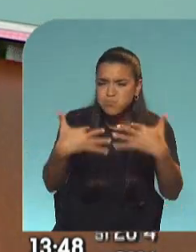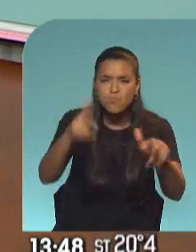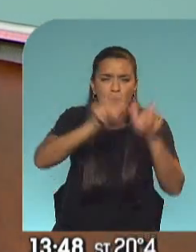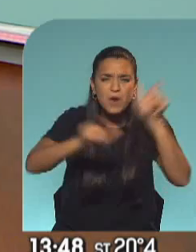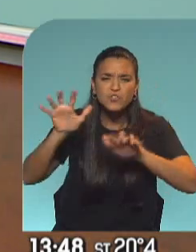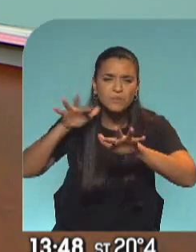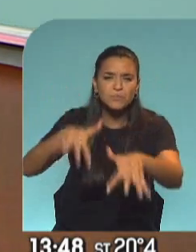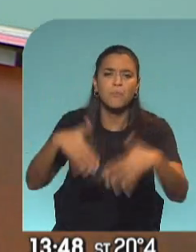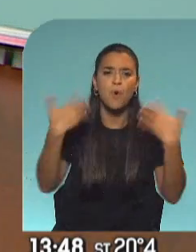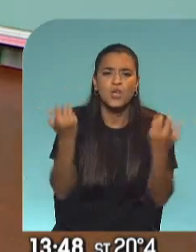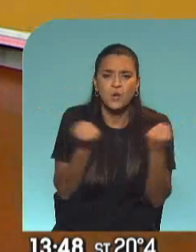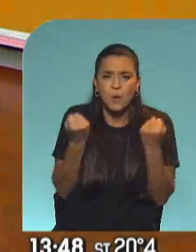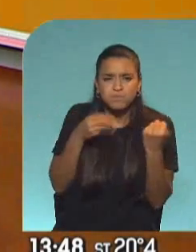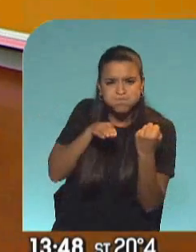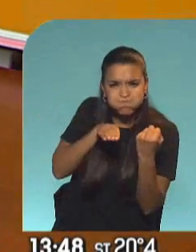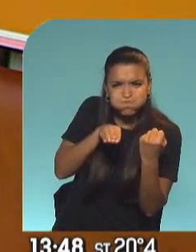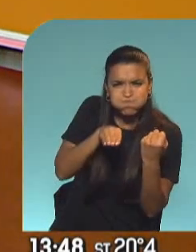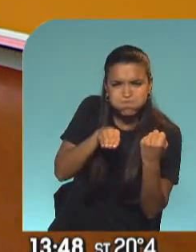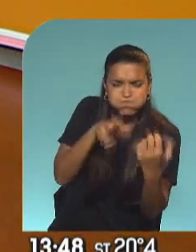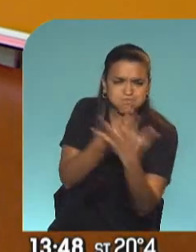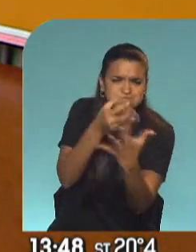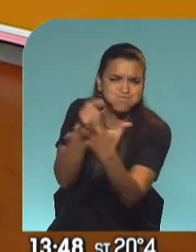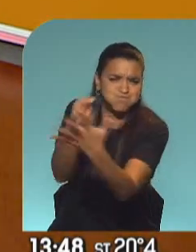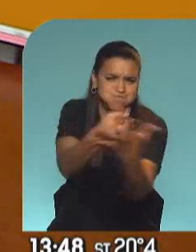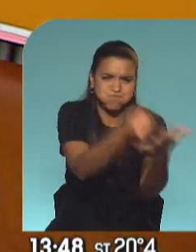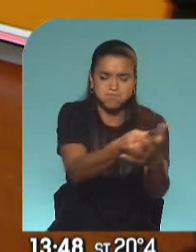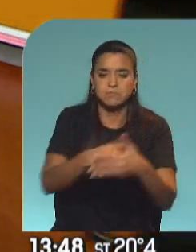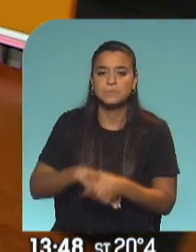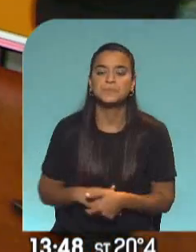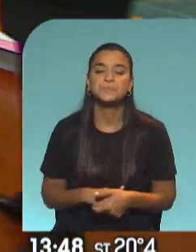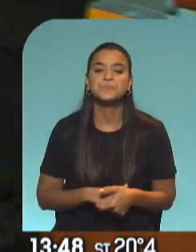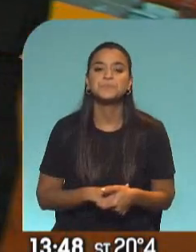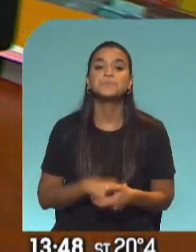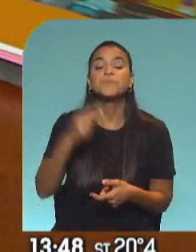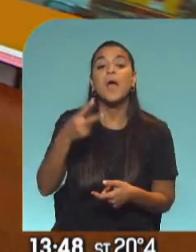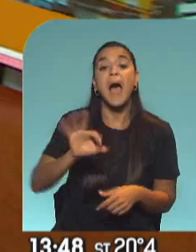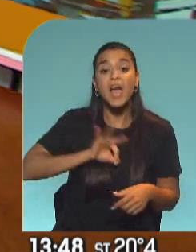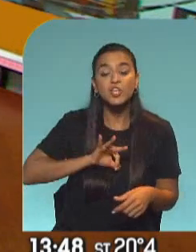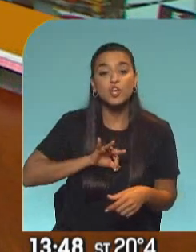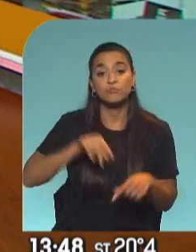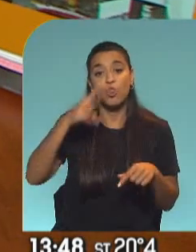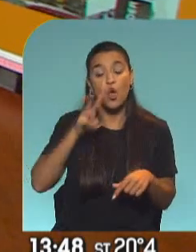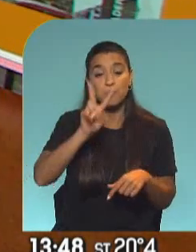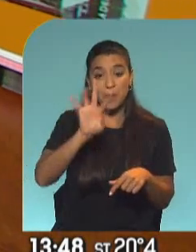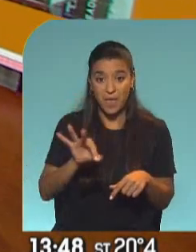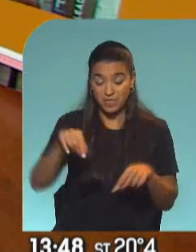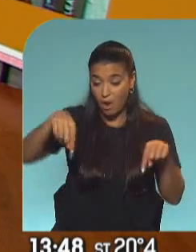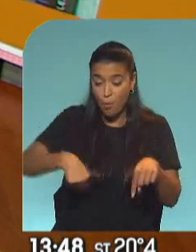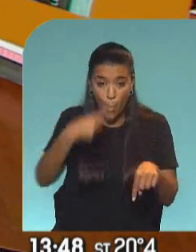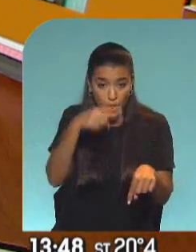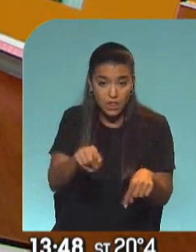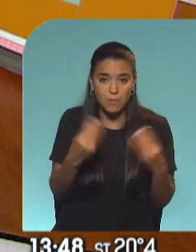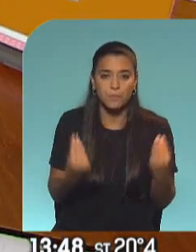calles y por eso también generó esta conmoción, ¿no? Y en el año 2020, ahora lo